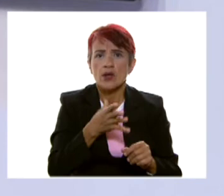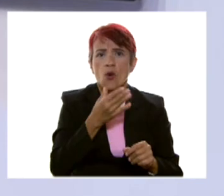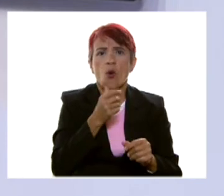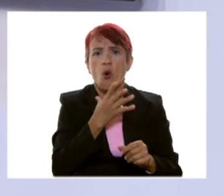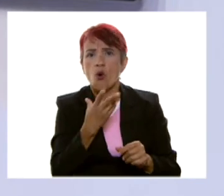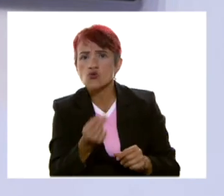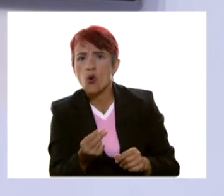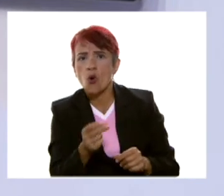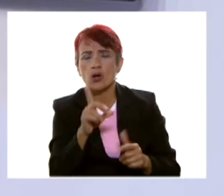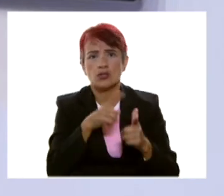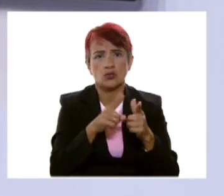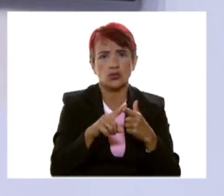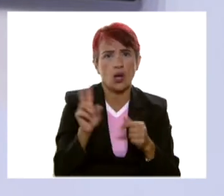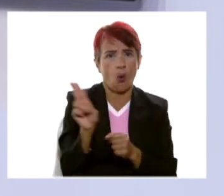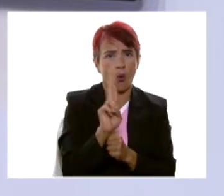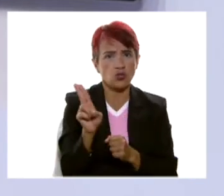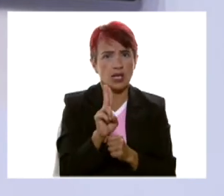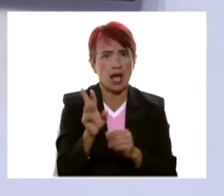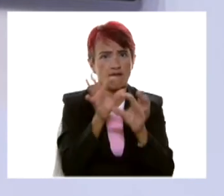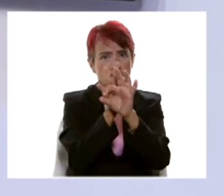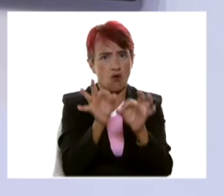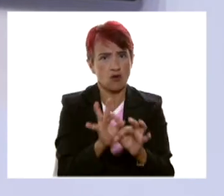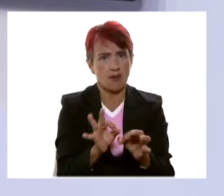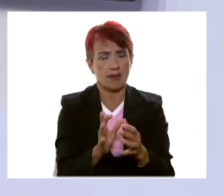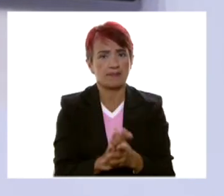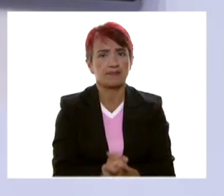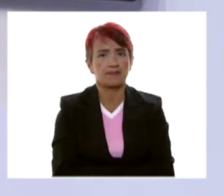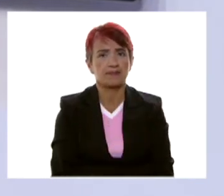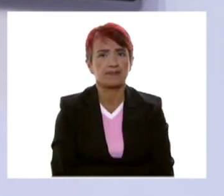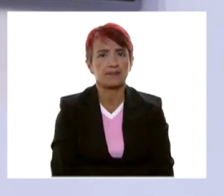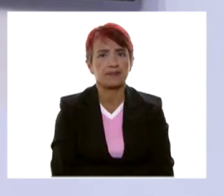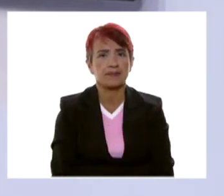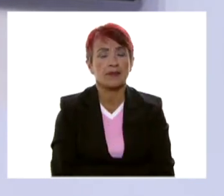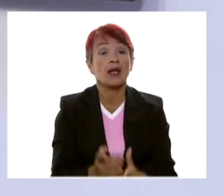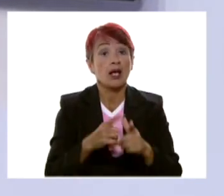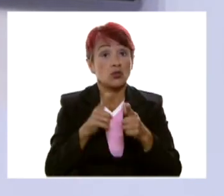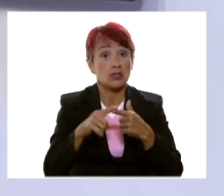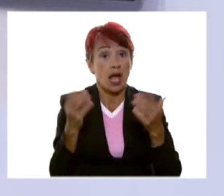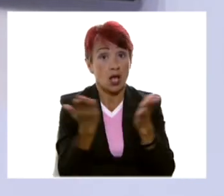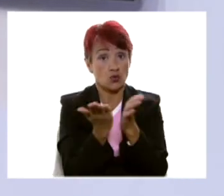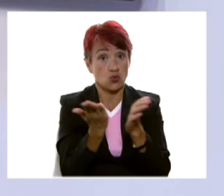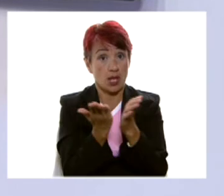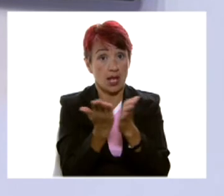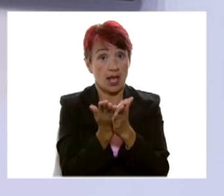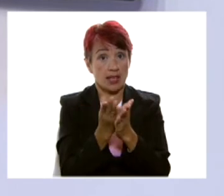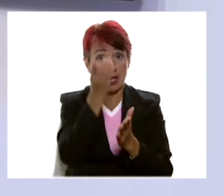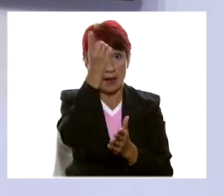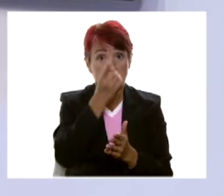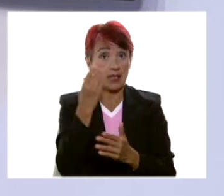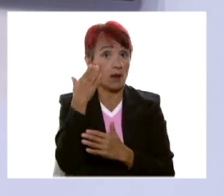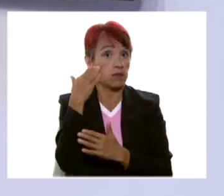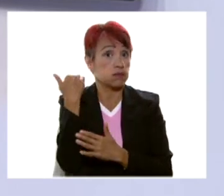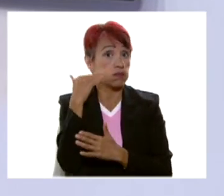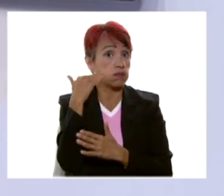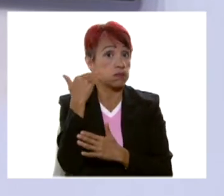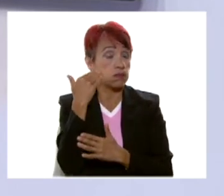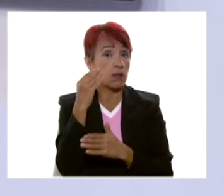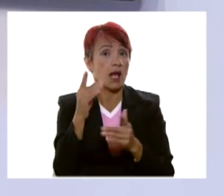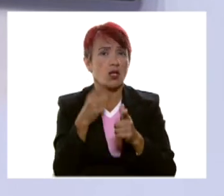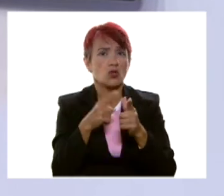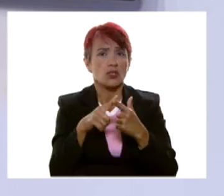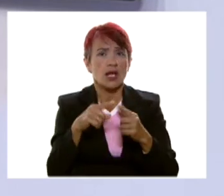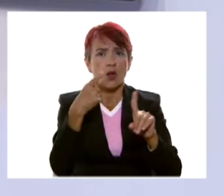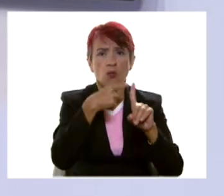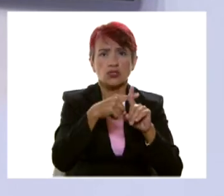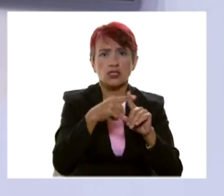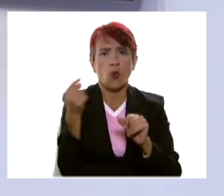eso utilicemos diferentes formas. Para estudiantes con deficiencias auditivas, en cuanto al escribir las ventajas y desventajas